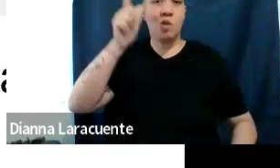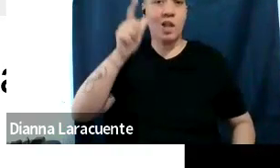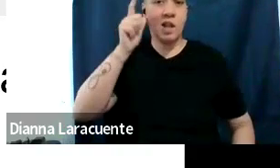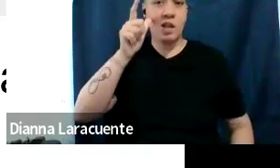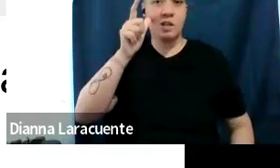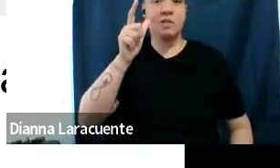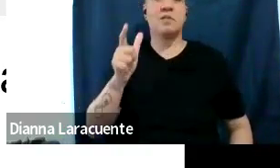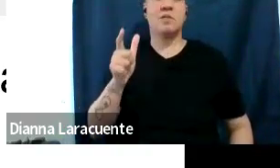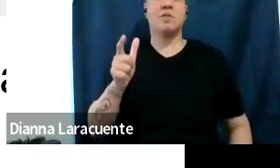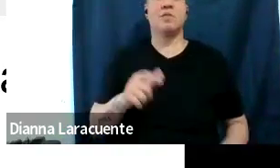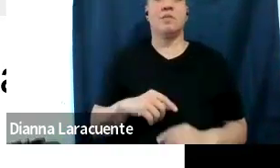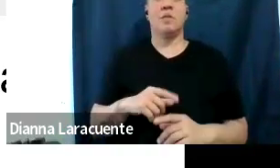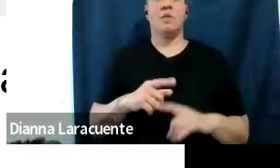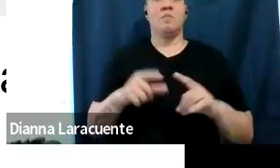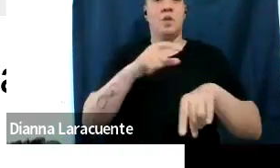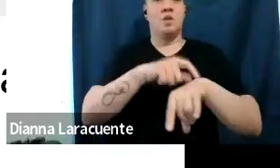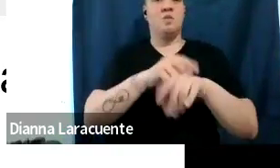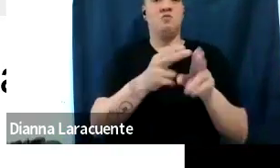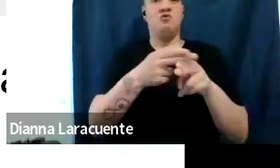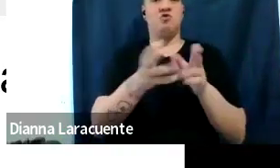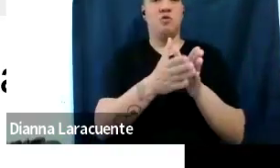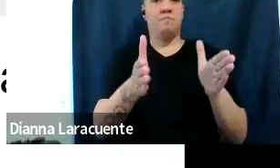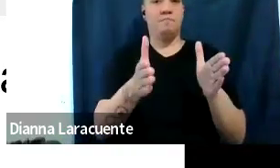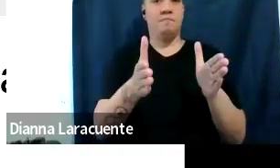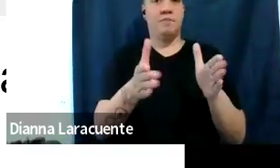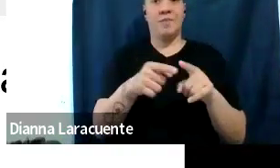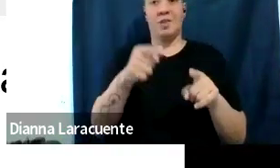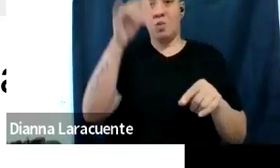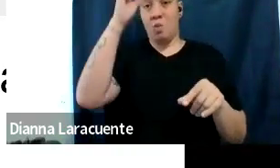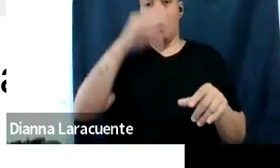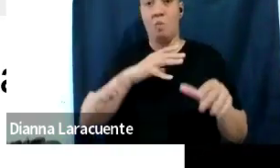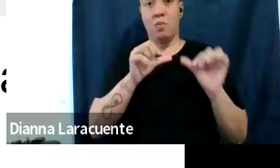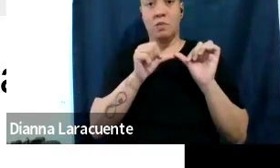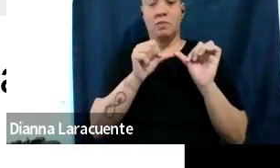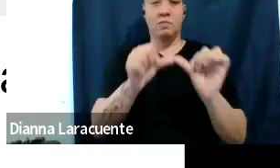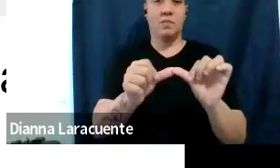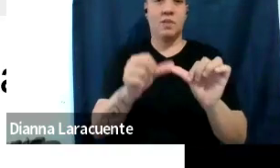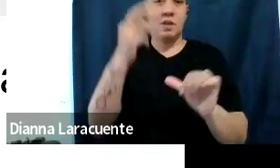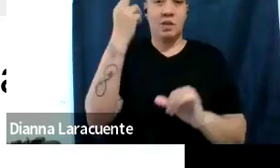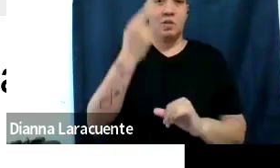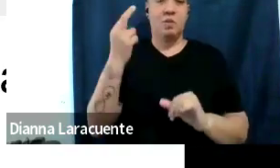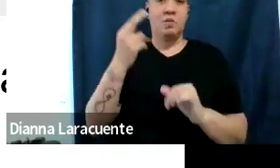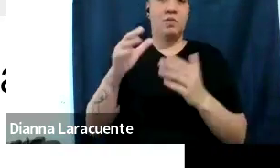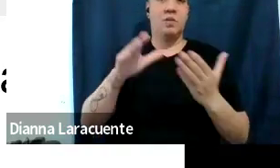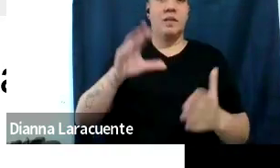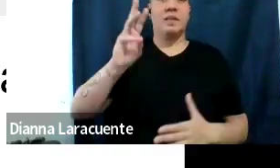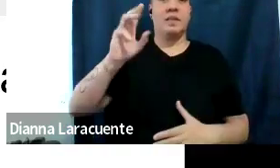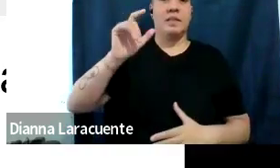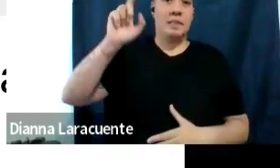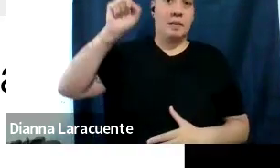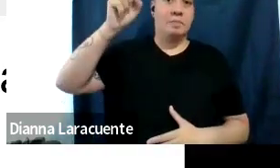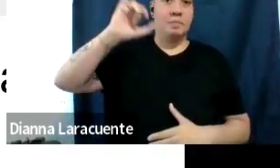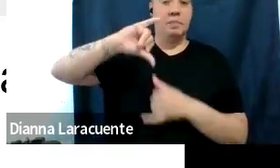para un palacio, por eso duró ese momento. Pero este hombre lo mantuvo. Por algo es que muere un hombre de 6 pies vigoroso a